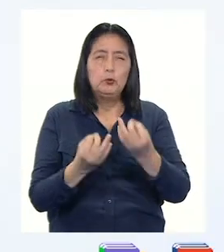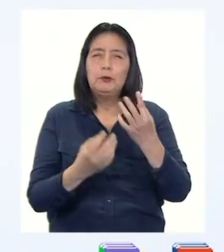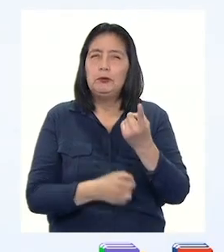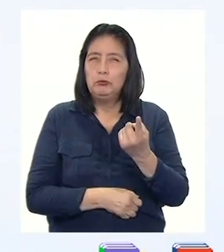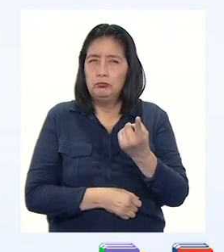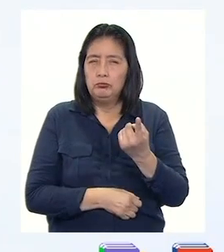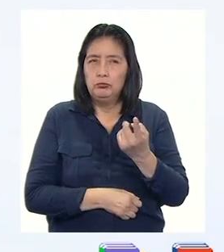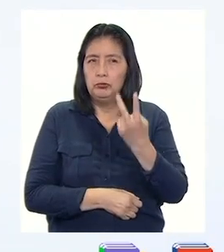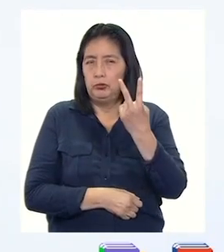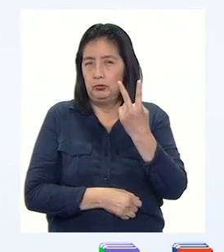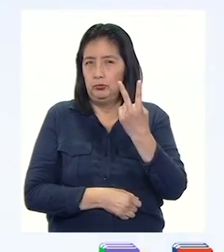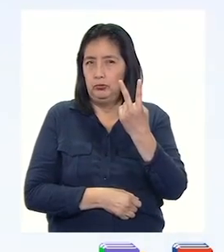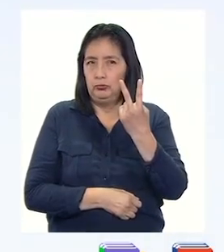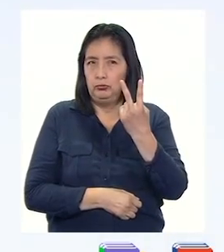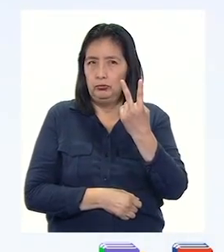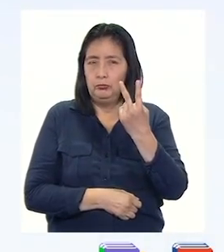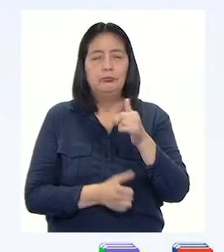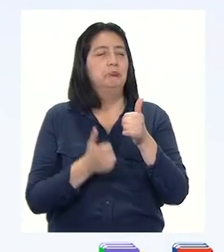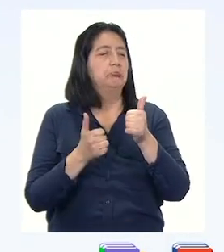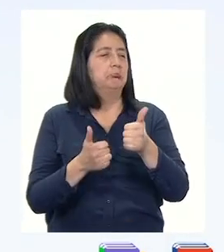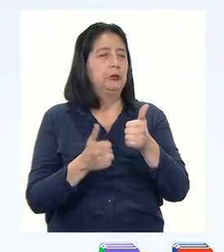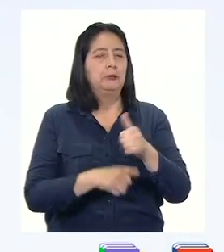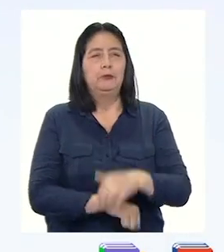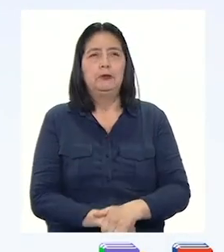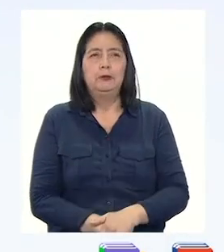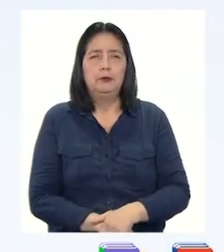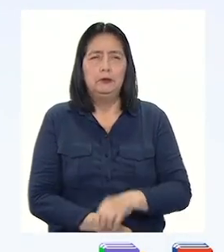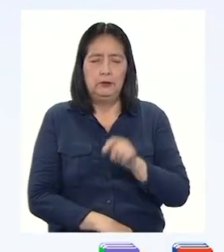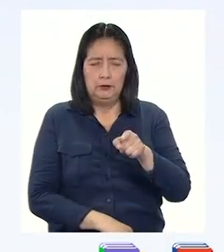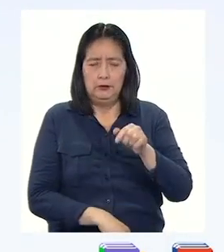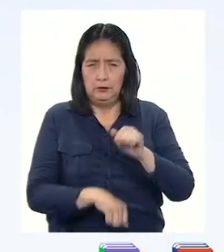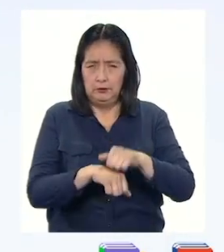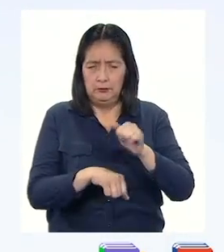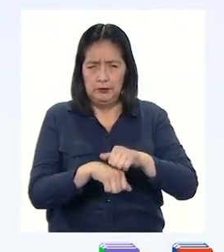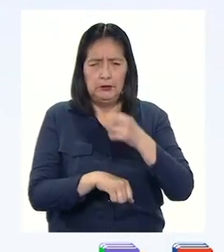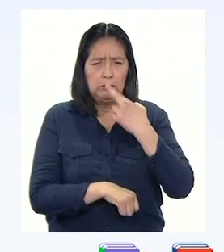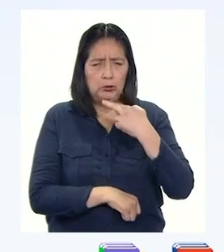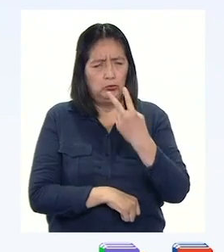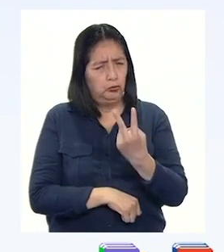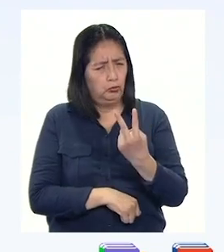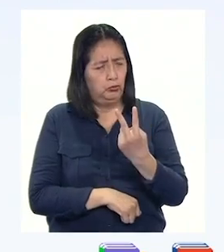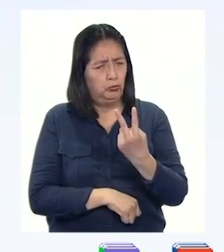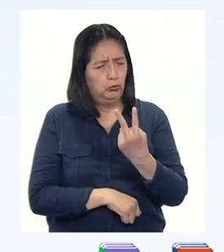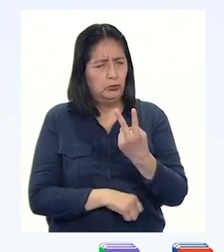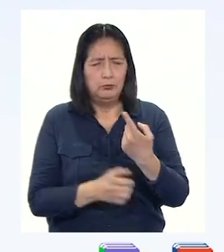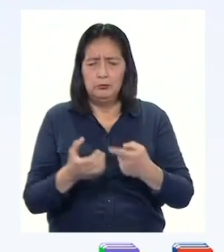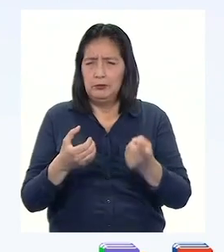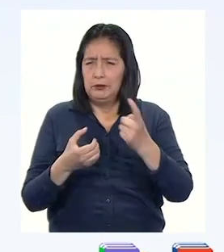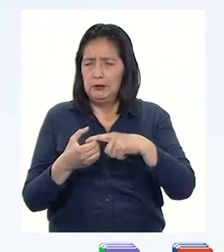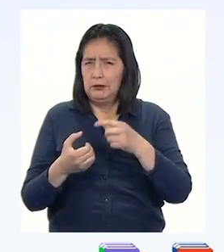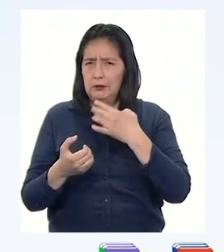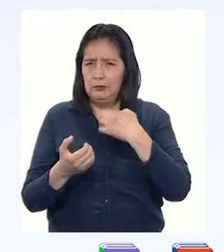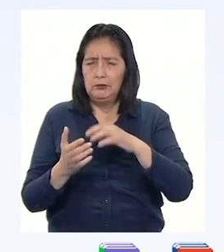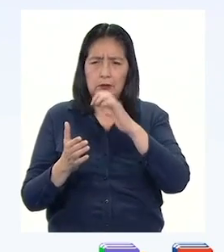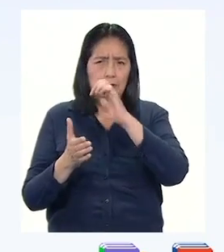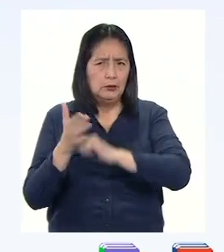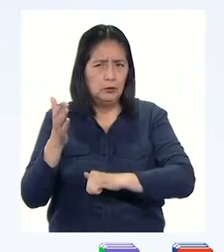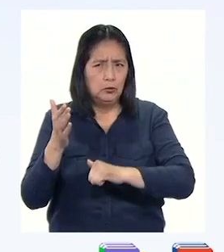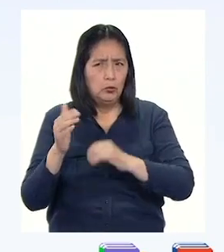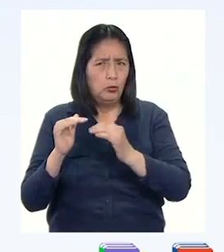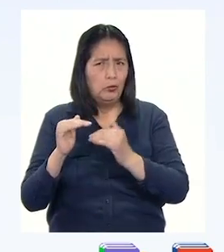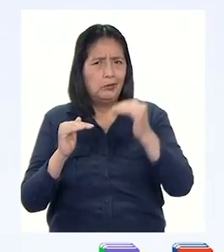vale? 2. ¡Muy bien! Y esa piedrita roja que vale 2, ¿pertenece al minuendo o